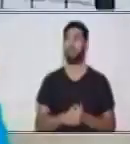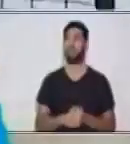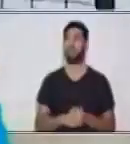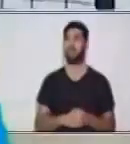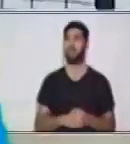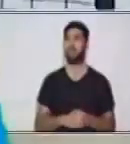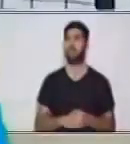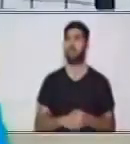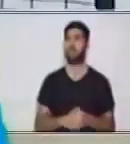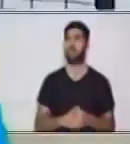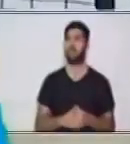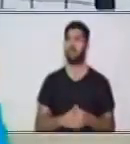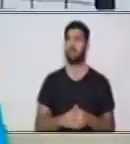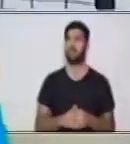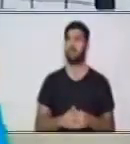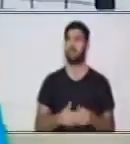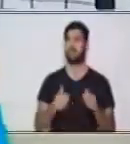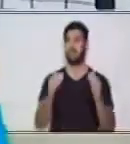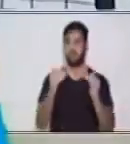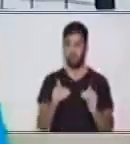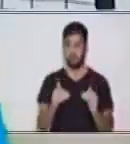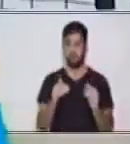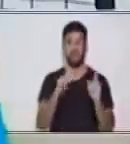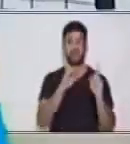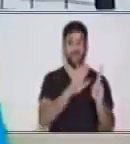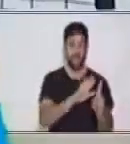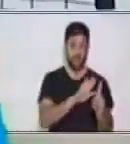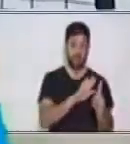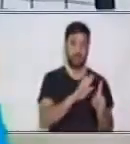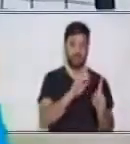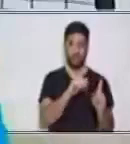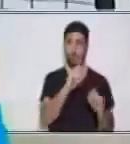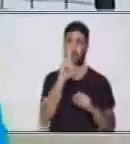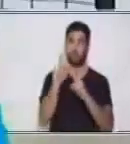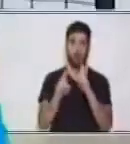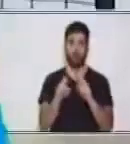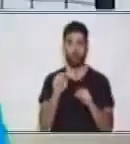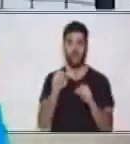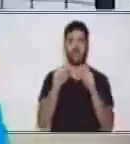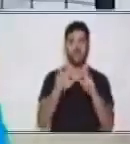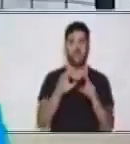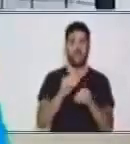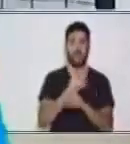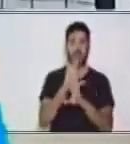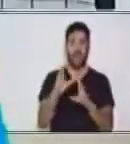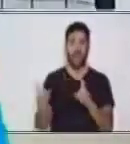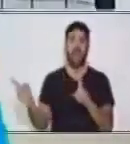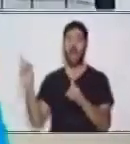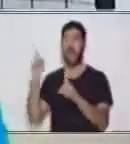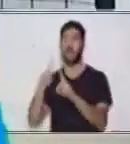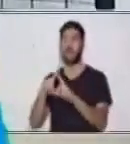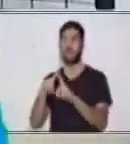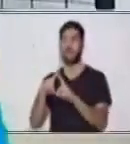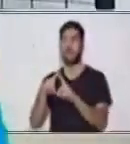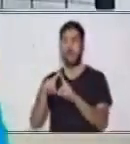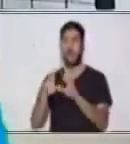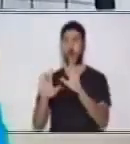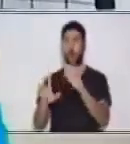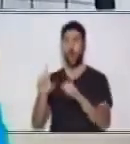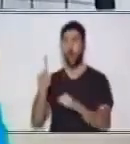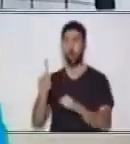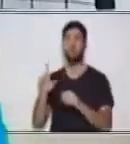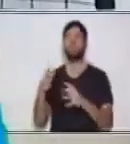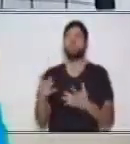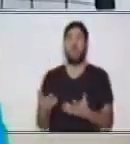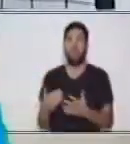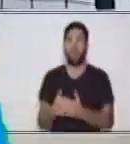¿Cuántos grados centígrados aumentó desde las 6 hasta las 11 de la mañana? Muy bien, te voy